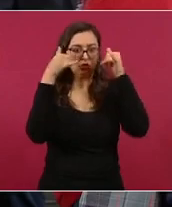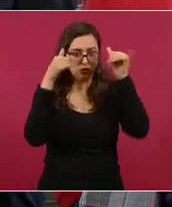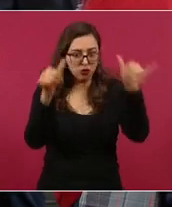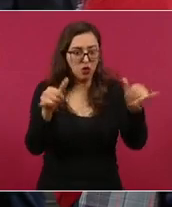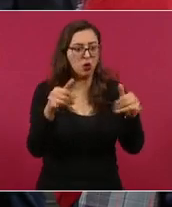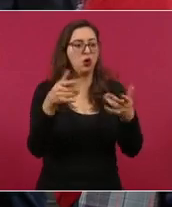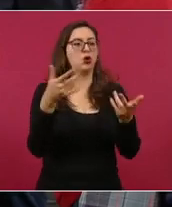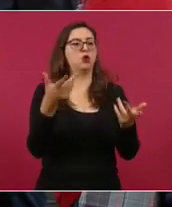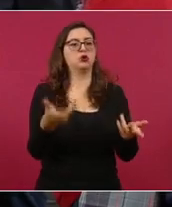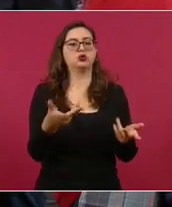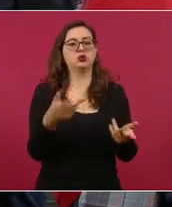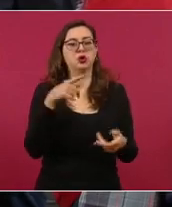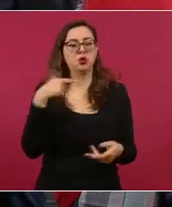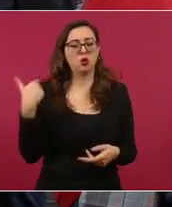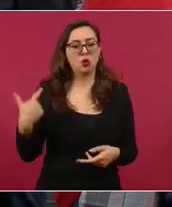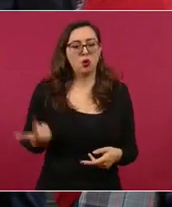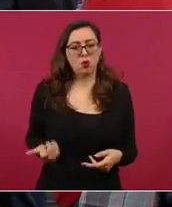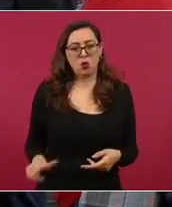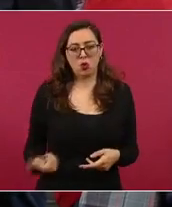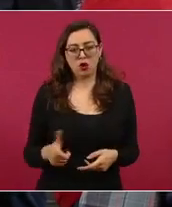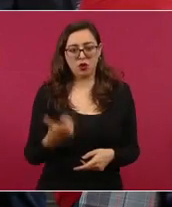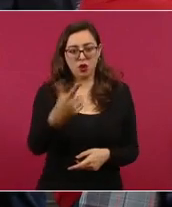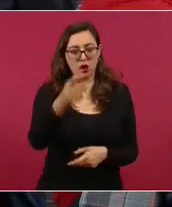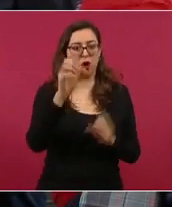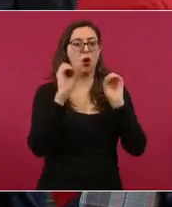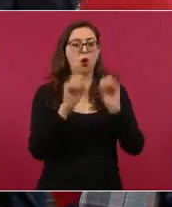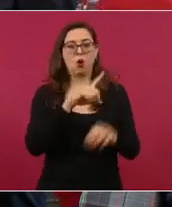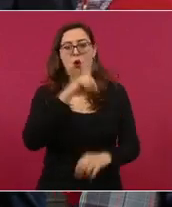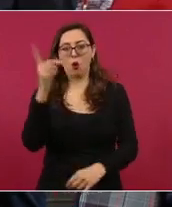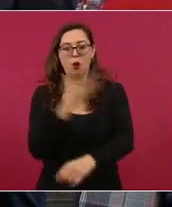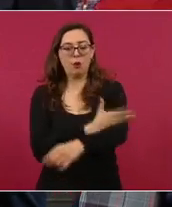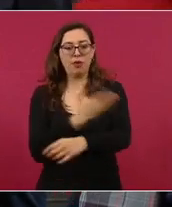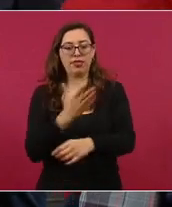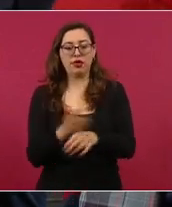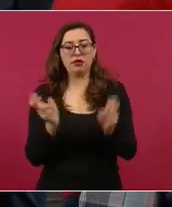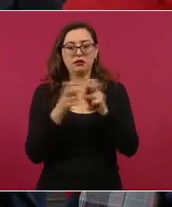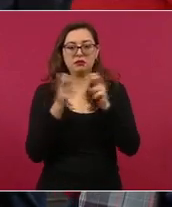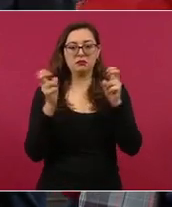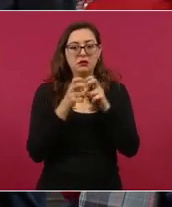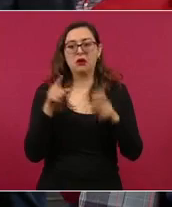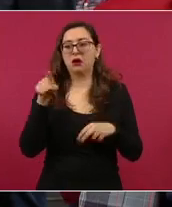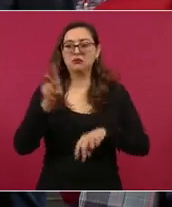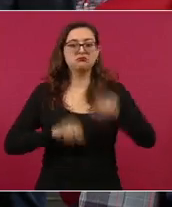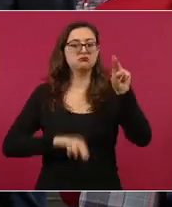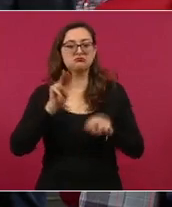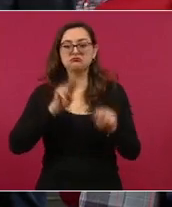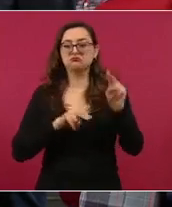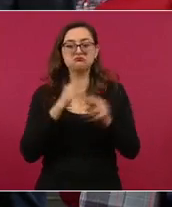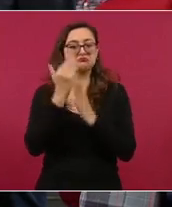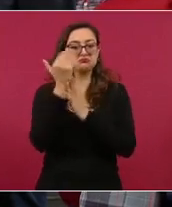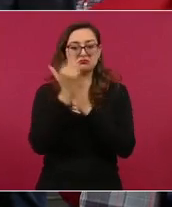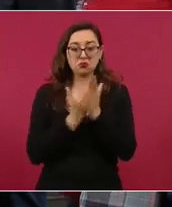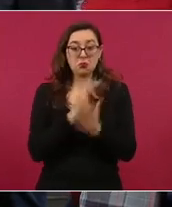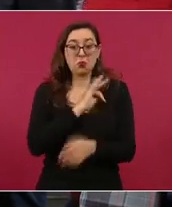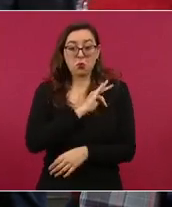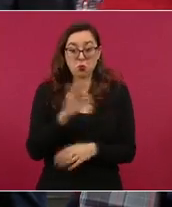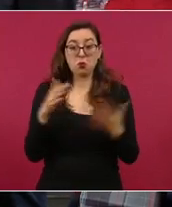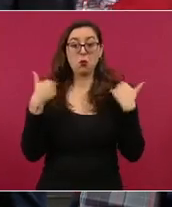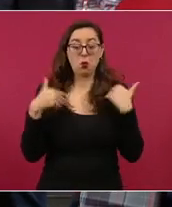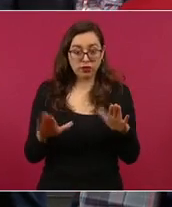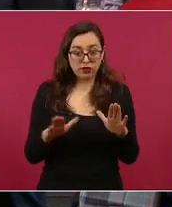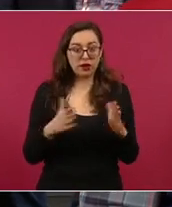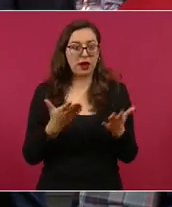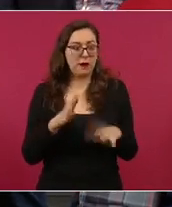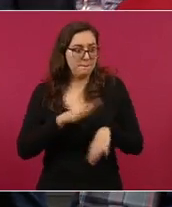Celaya en Guanajuato o el de la Javier Brava de Tampico Madero no sean de primera división. ¿Podría dialogarse también eso, pues, para que haya más